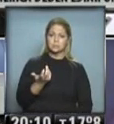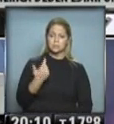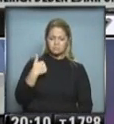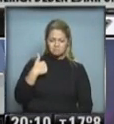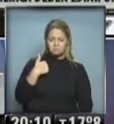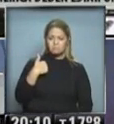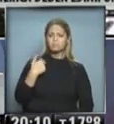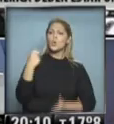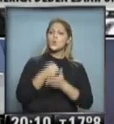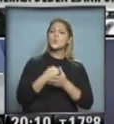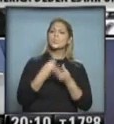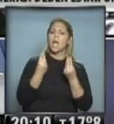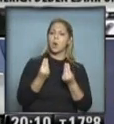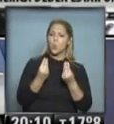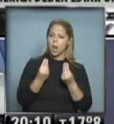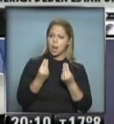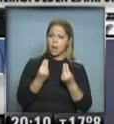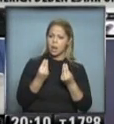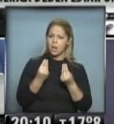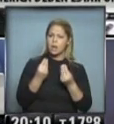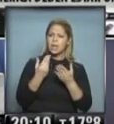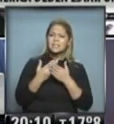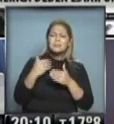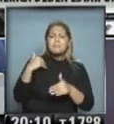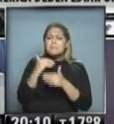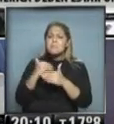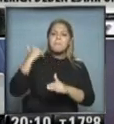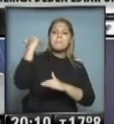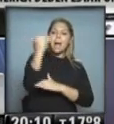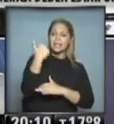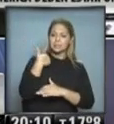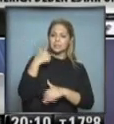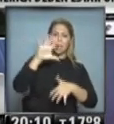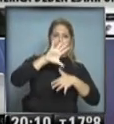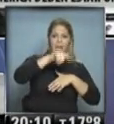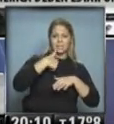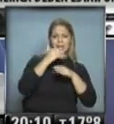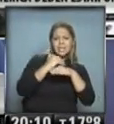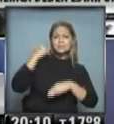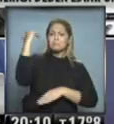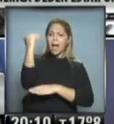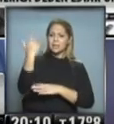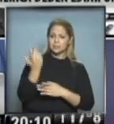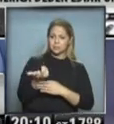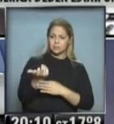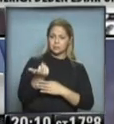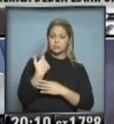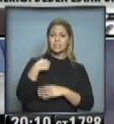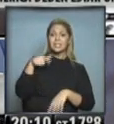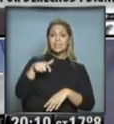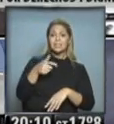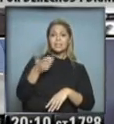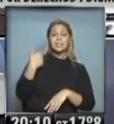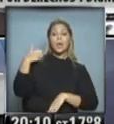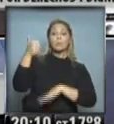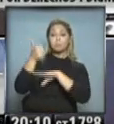nuestra lucha va más allá de América Latina. Y la presencia de nuestros